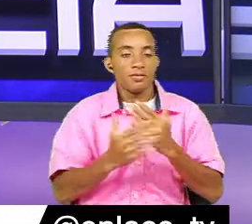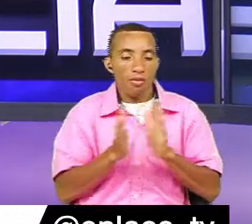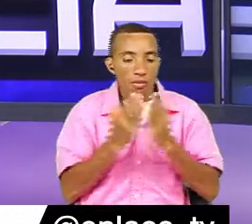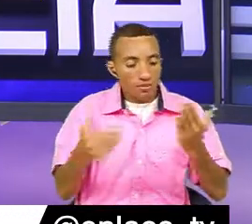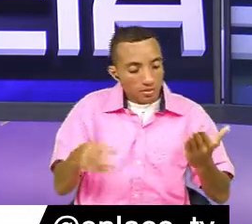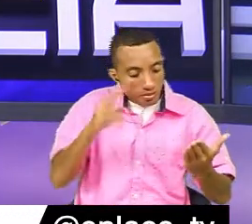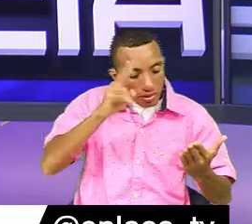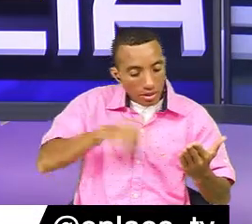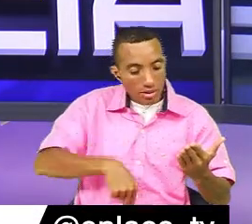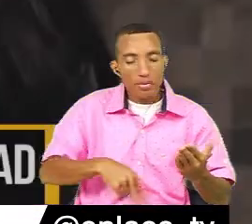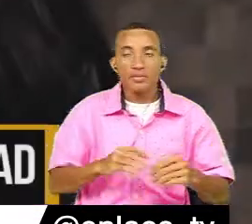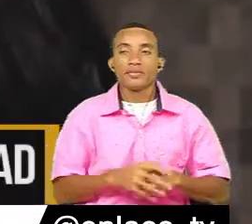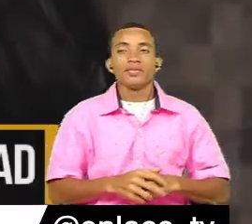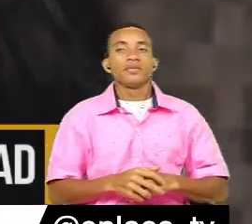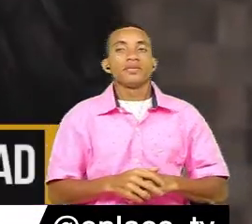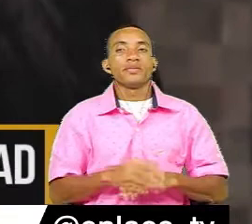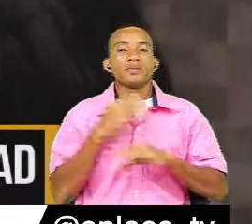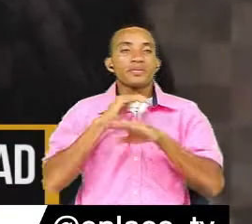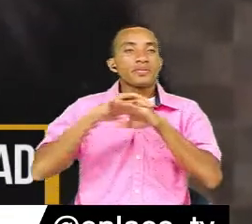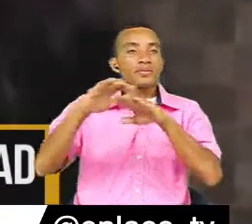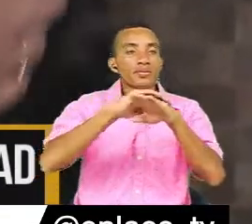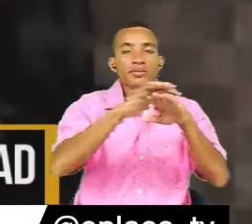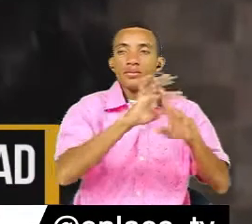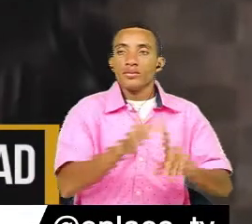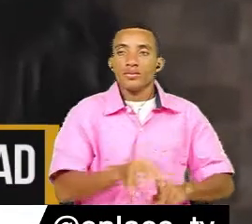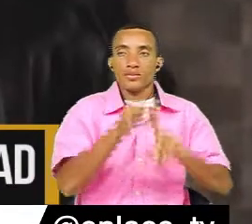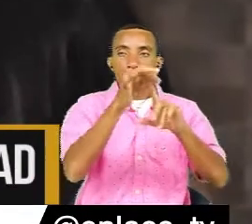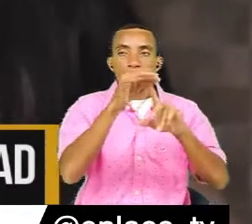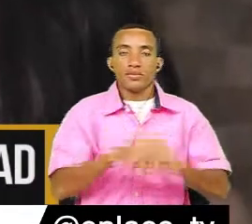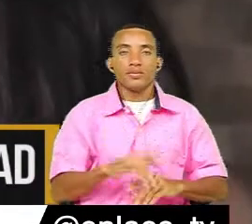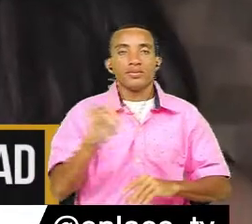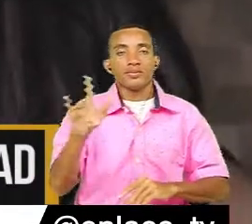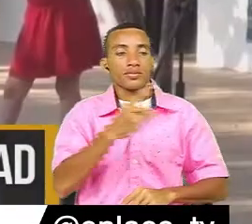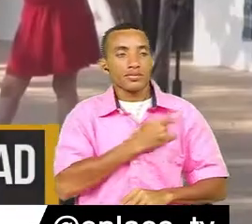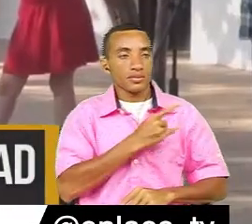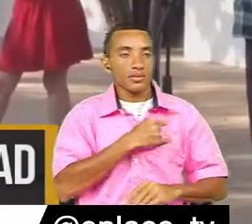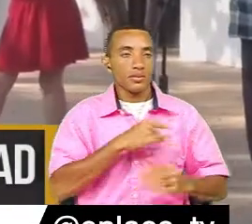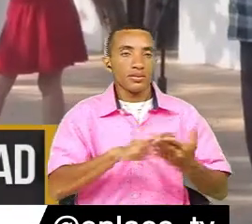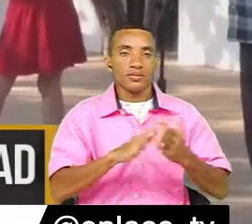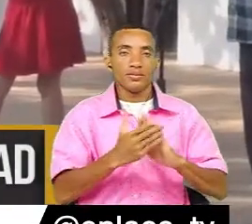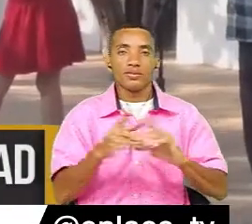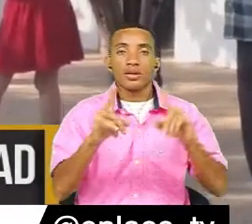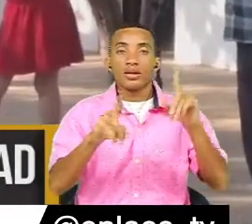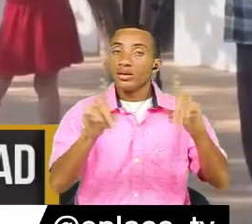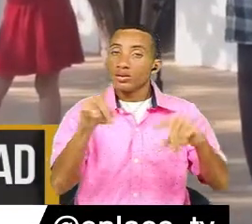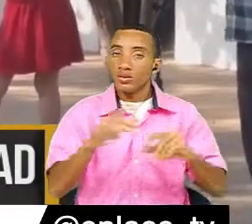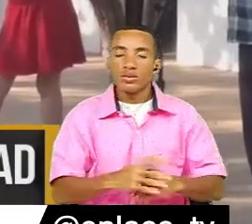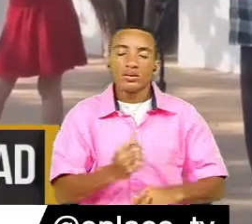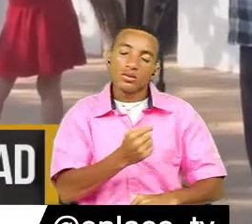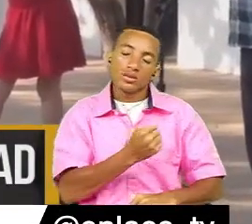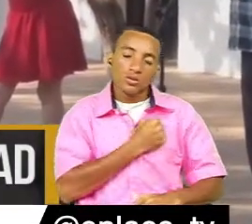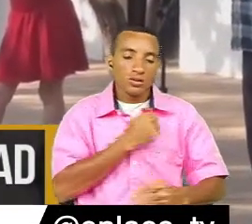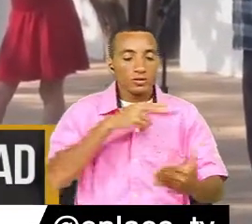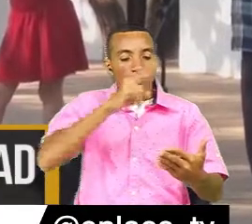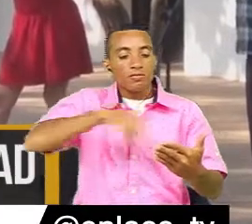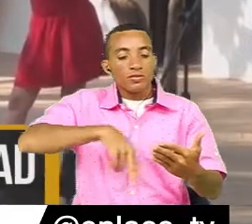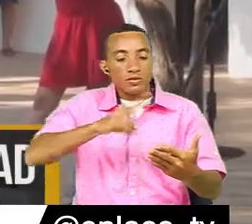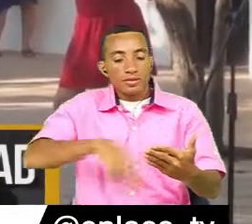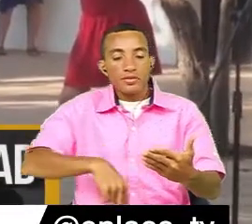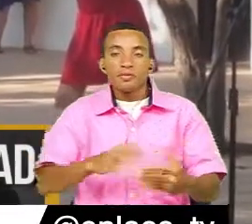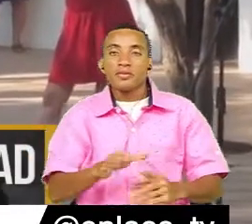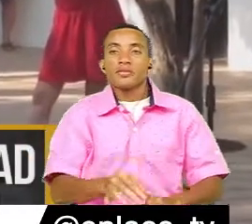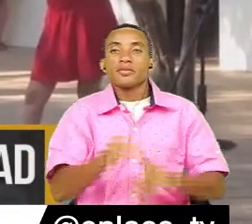estudiantes. Una invitación especial continúan haciendo desde la Universidad de La Paz a quienes, siendo amantes de la lectura, buscan espacios especiales en la ciudad